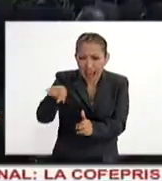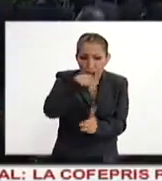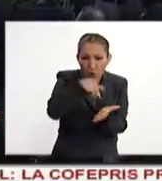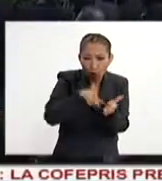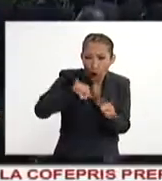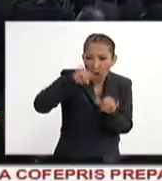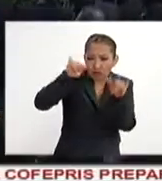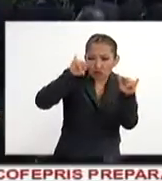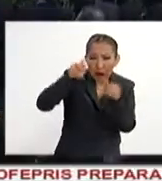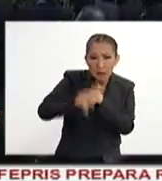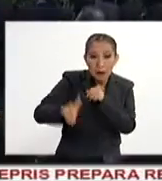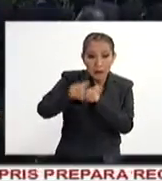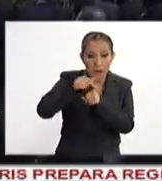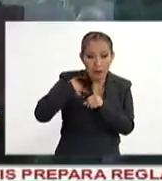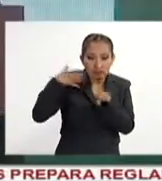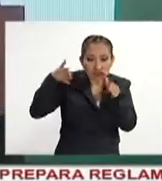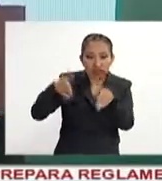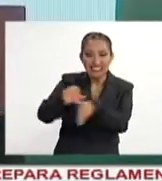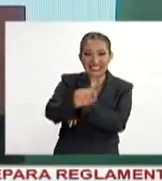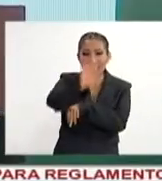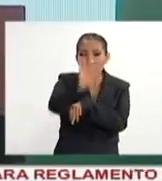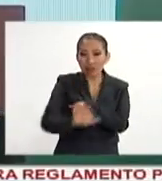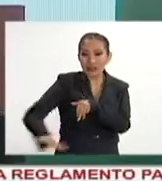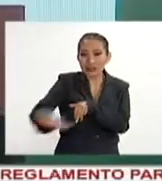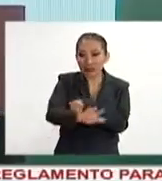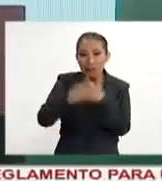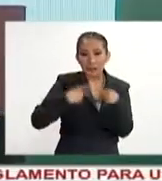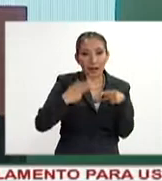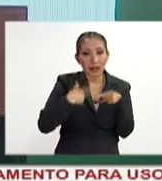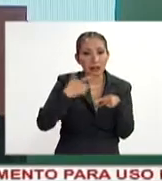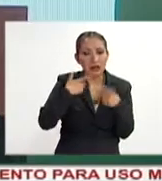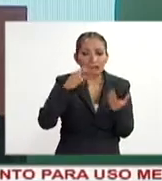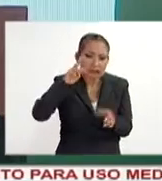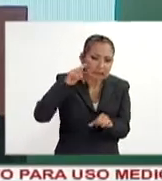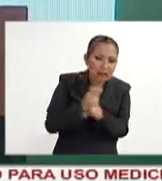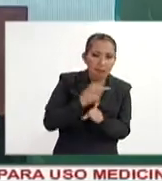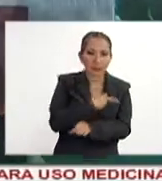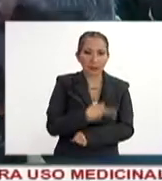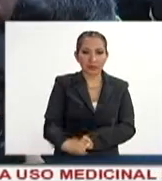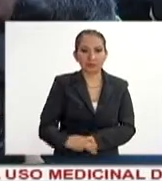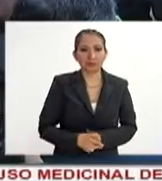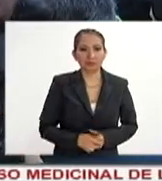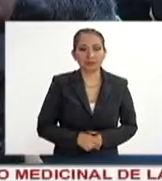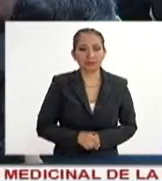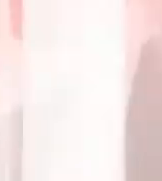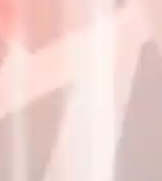estas zonas, donde se concentra el 60% de la población en condición de pobreza.